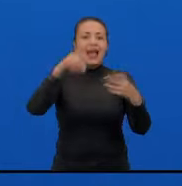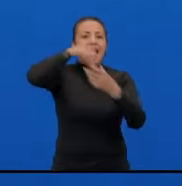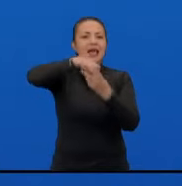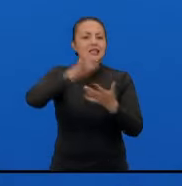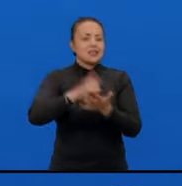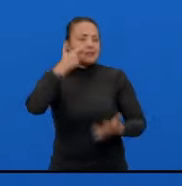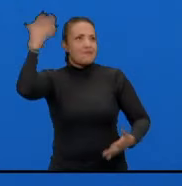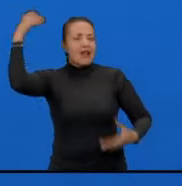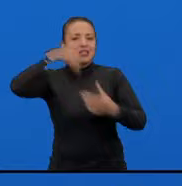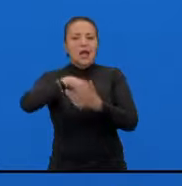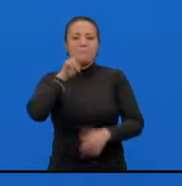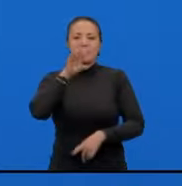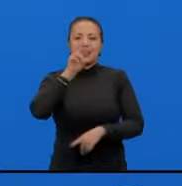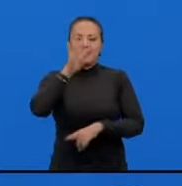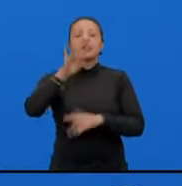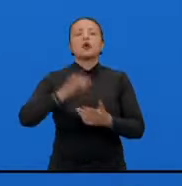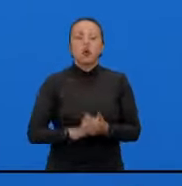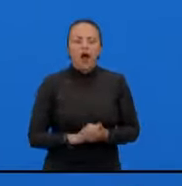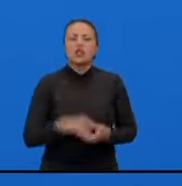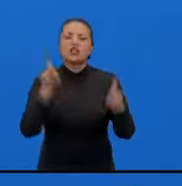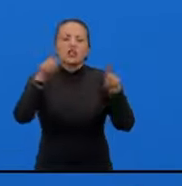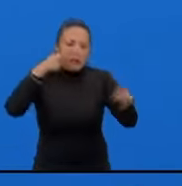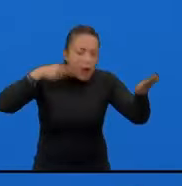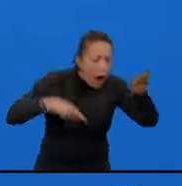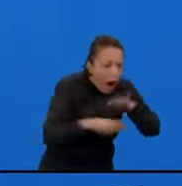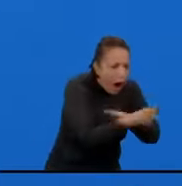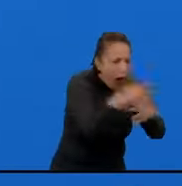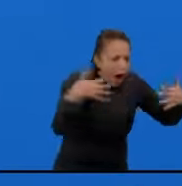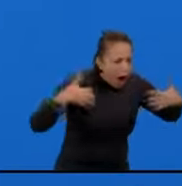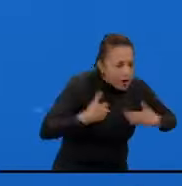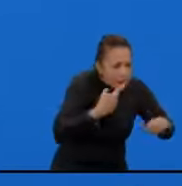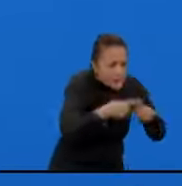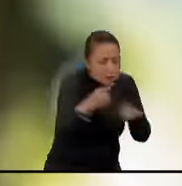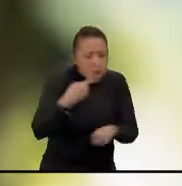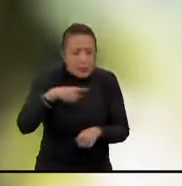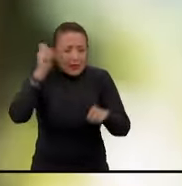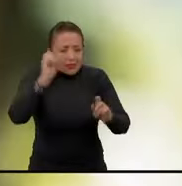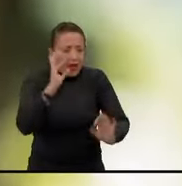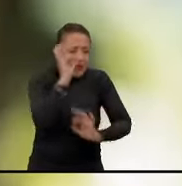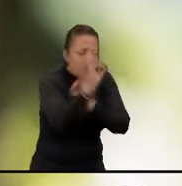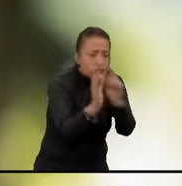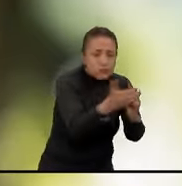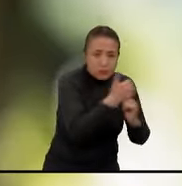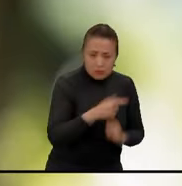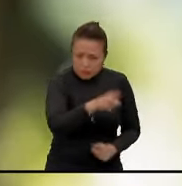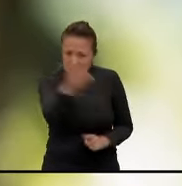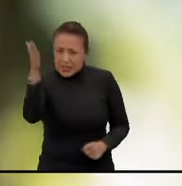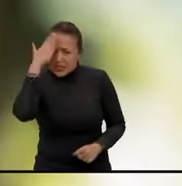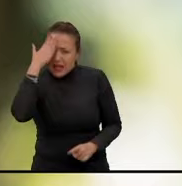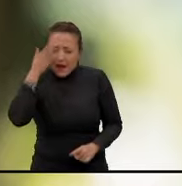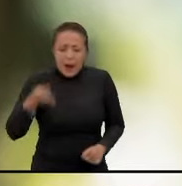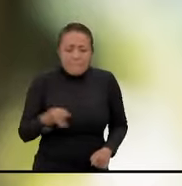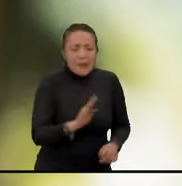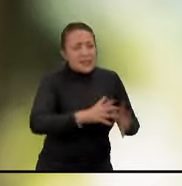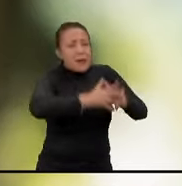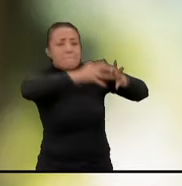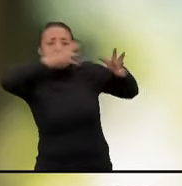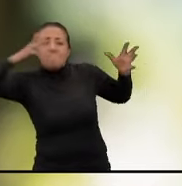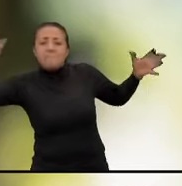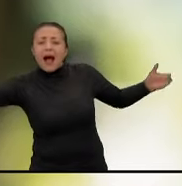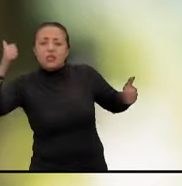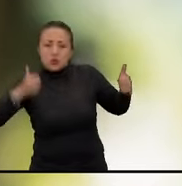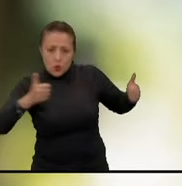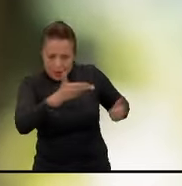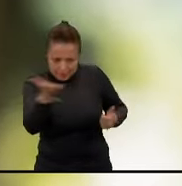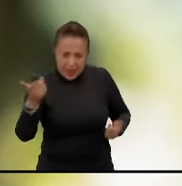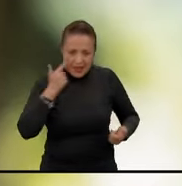2024. Y a conocer a criaturas extraordinarias que debemos proteger. ¿Saben cuál es el pez más grande del planeta? Compartan este